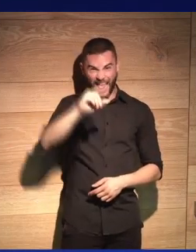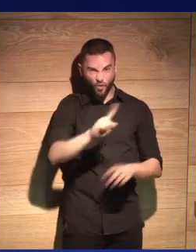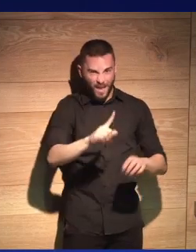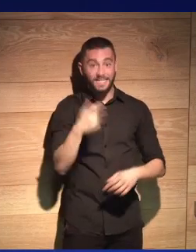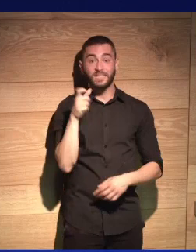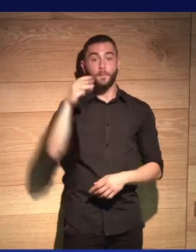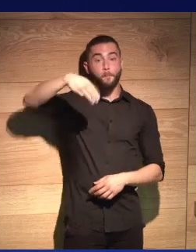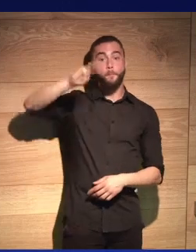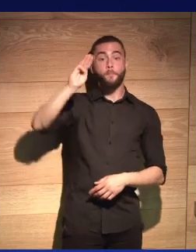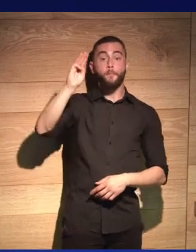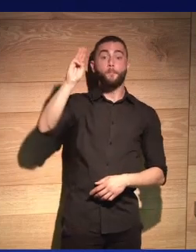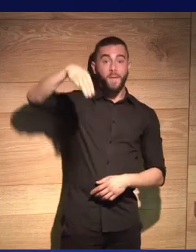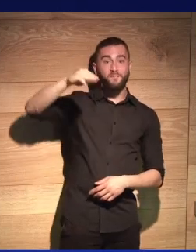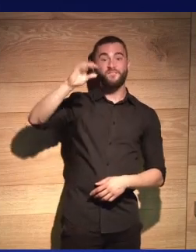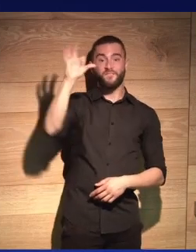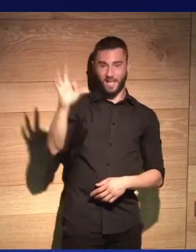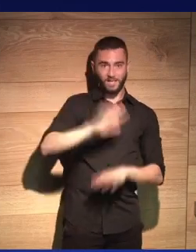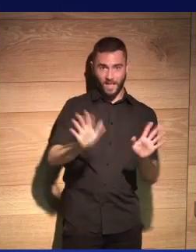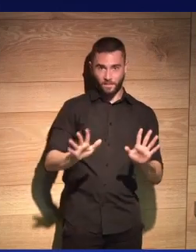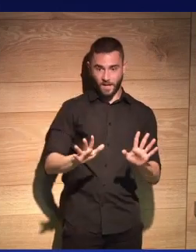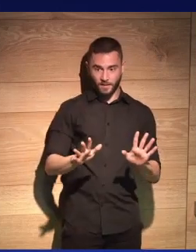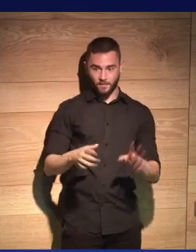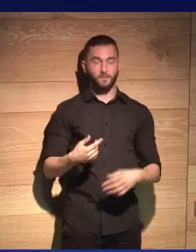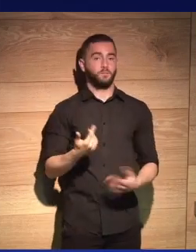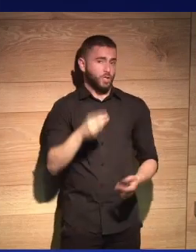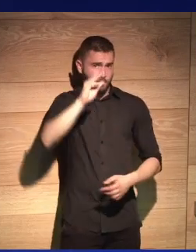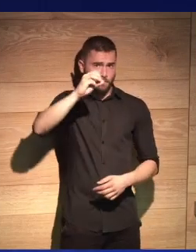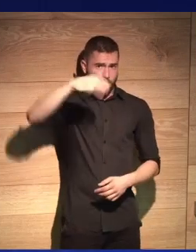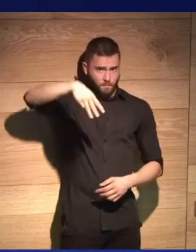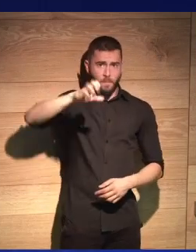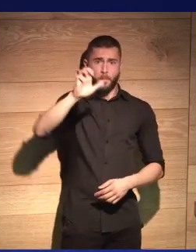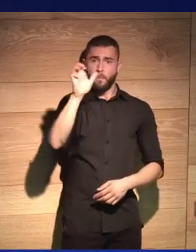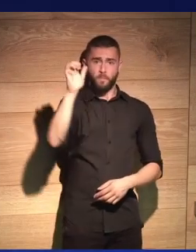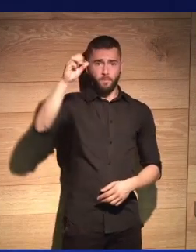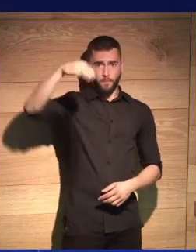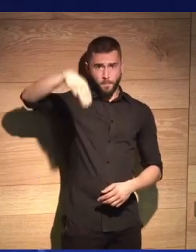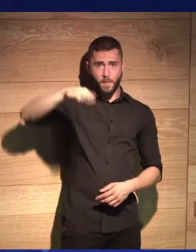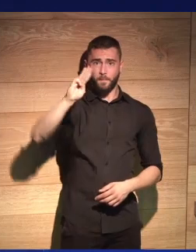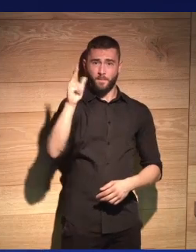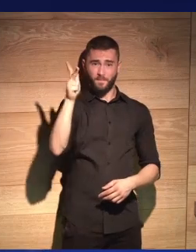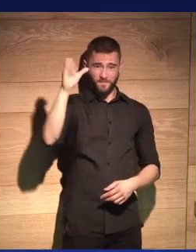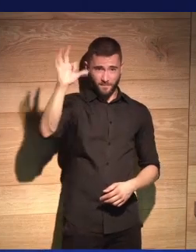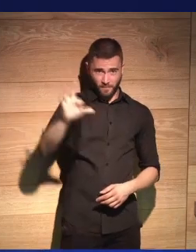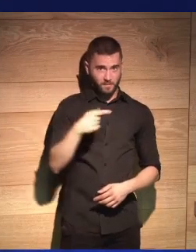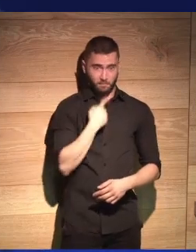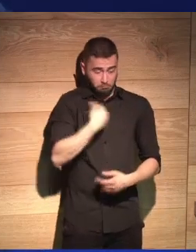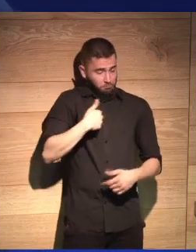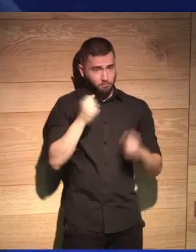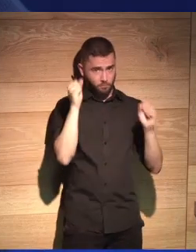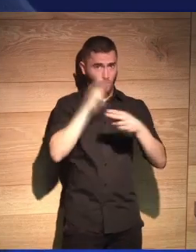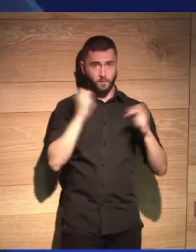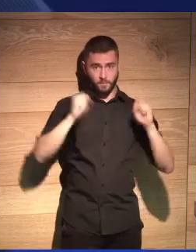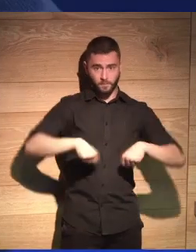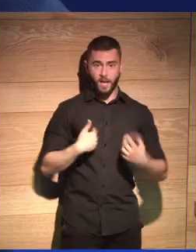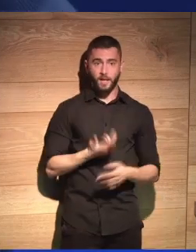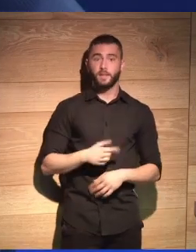Memphis. La niña dice esto último con la seguridad confiada del burócrata que cierra su ventanilla. No más